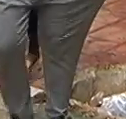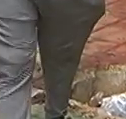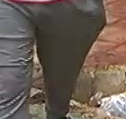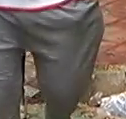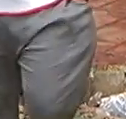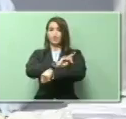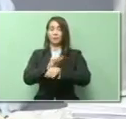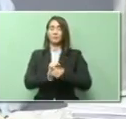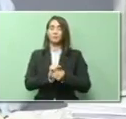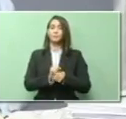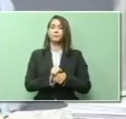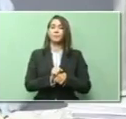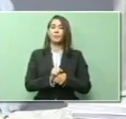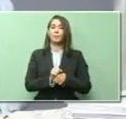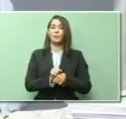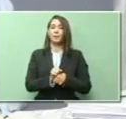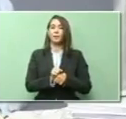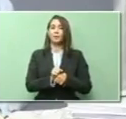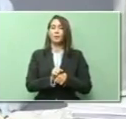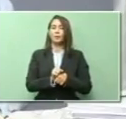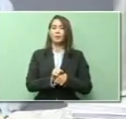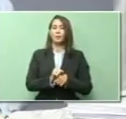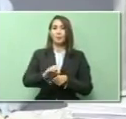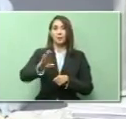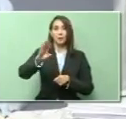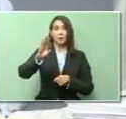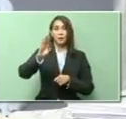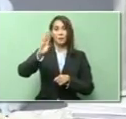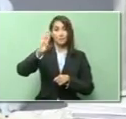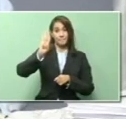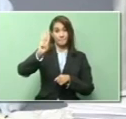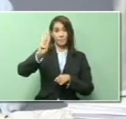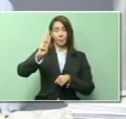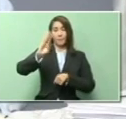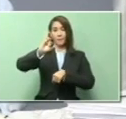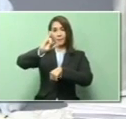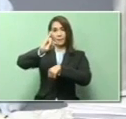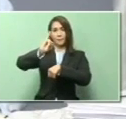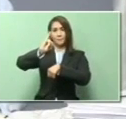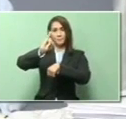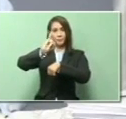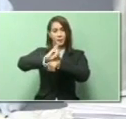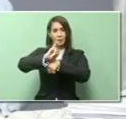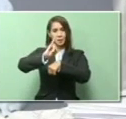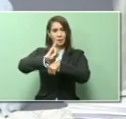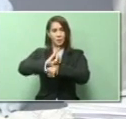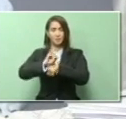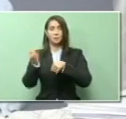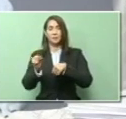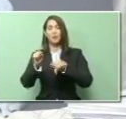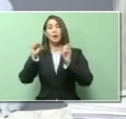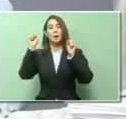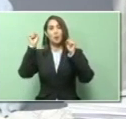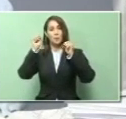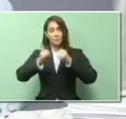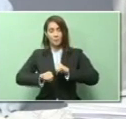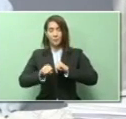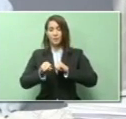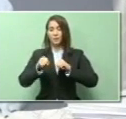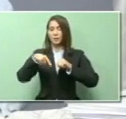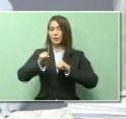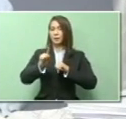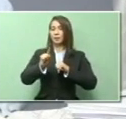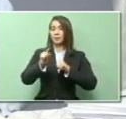está echada. Los servicios religiosos podrán realizarse siempre respetando los protocolos de